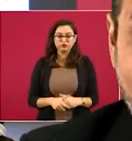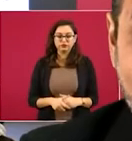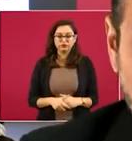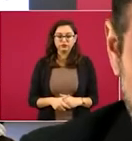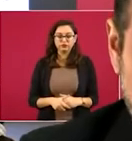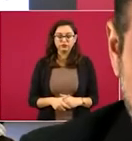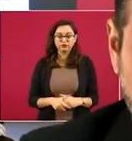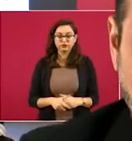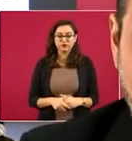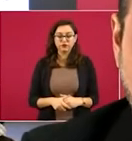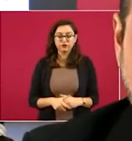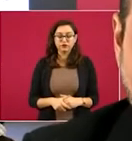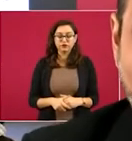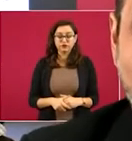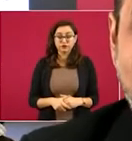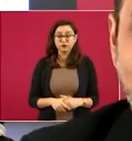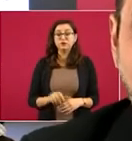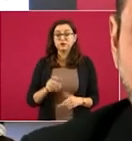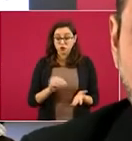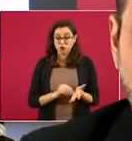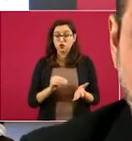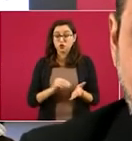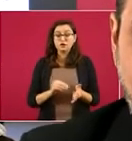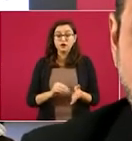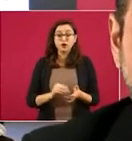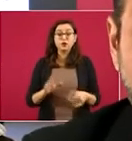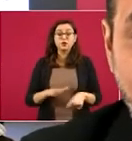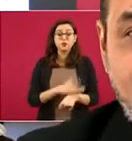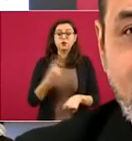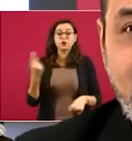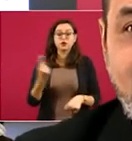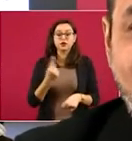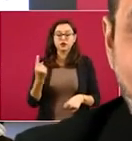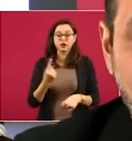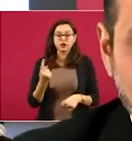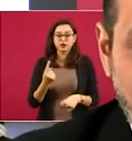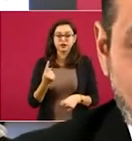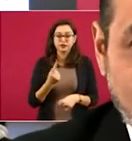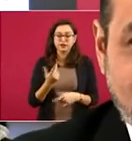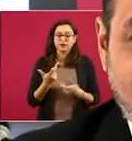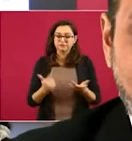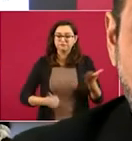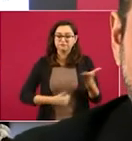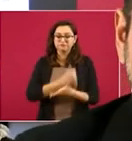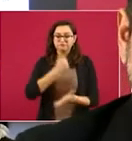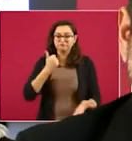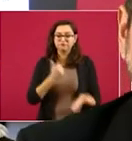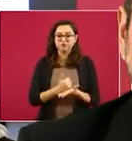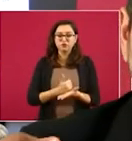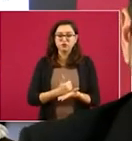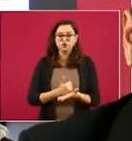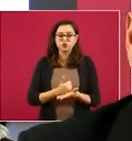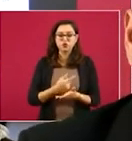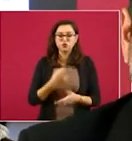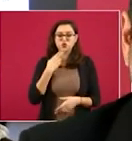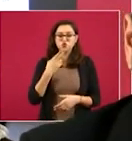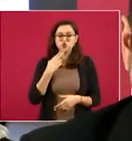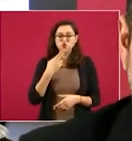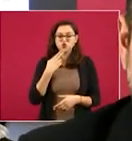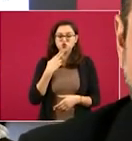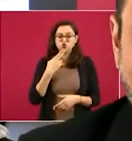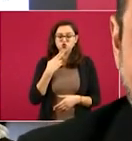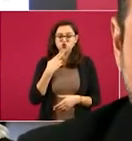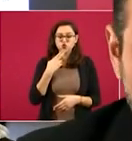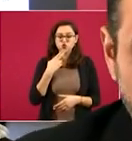y esta vez el presidente sí dio a conocer no solamente quién hizo la encuesta sino dio a conocer toda la encuesta